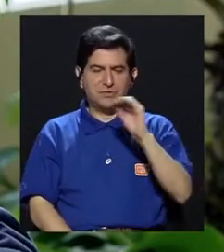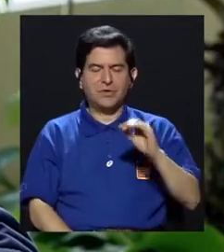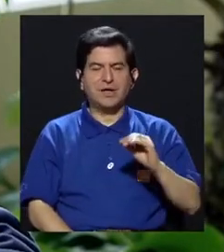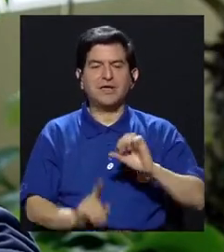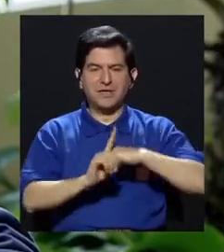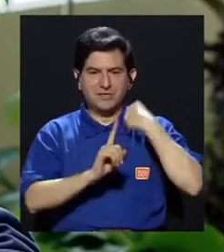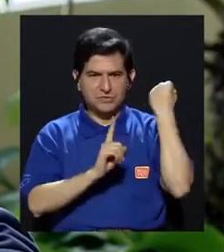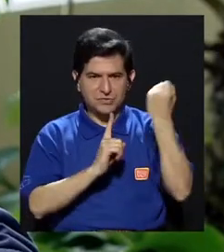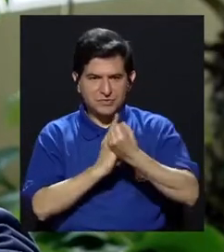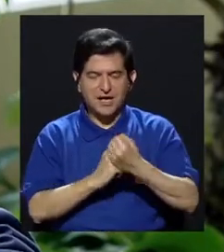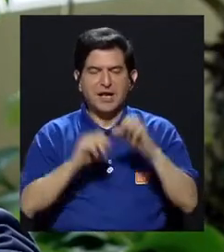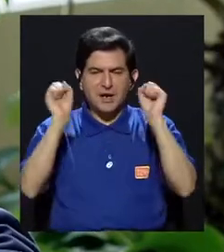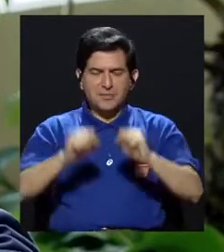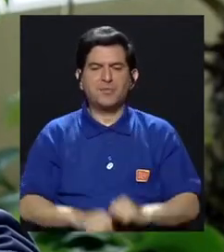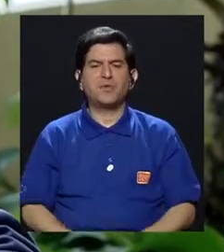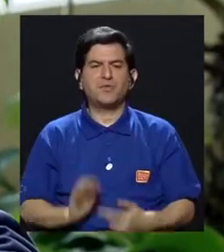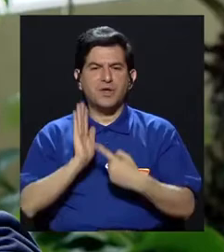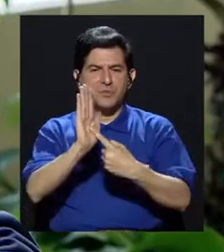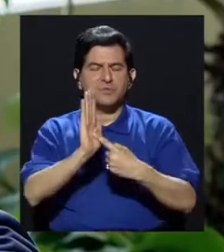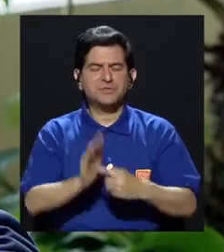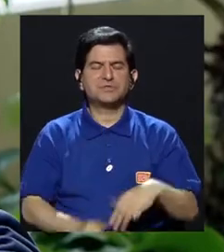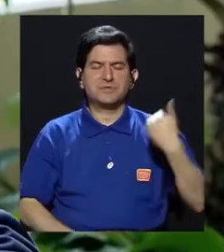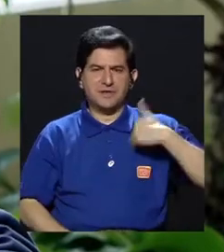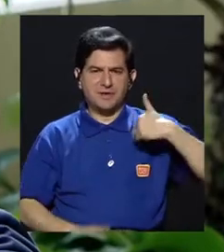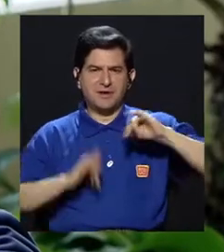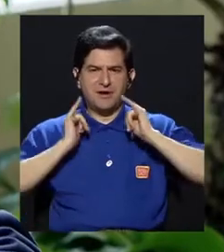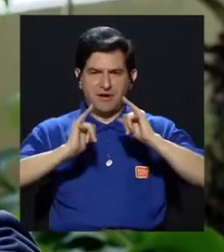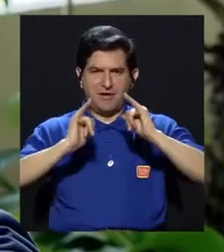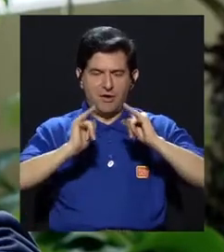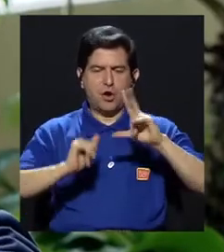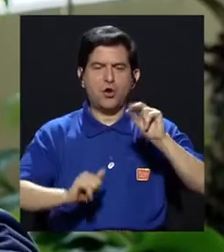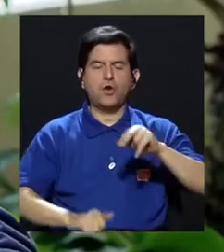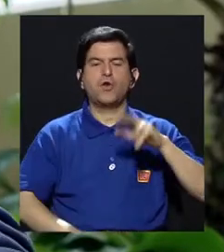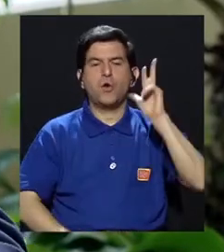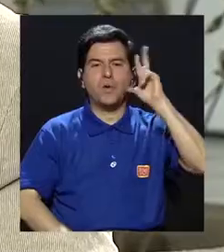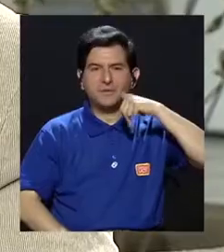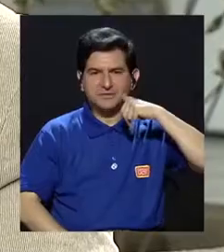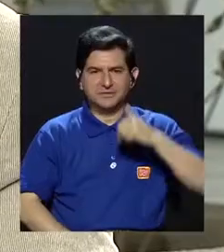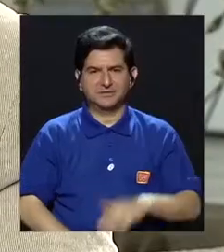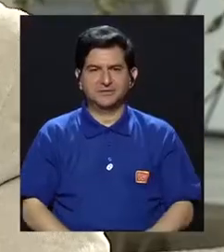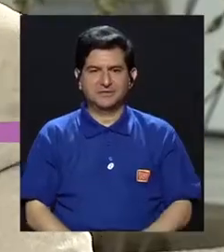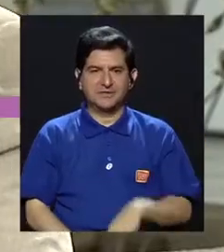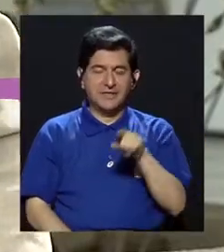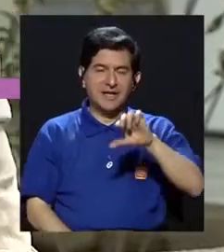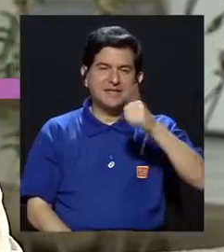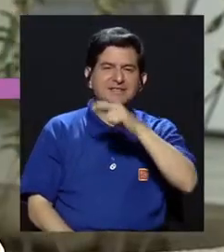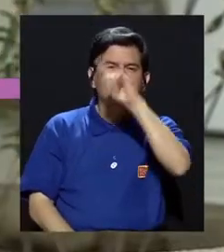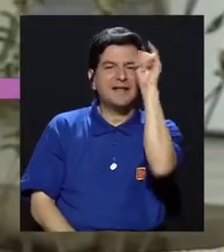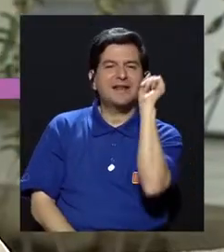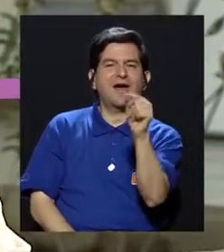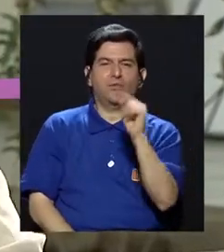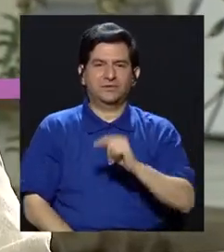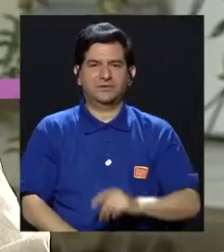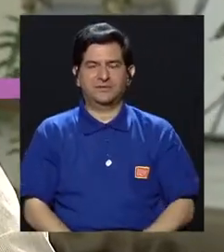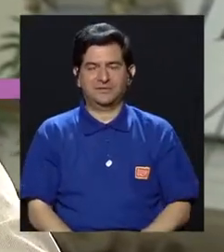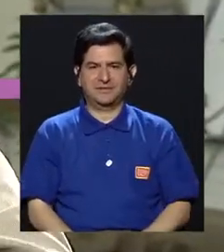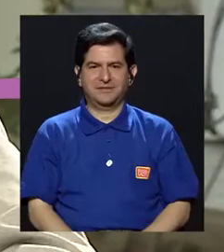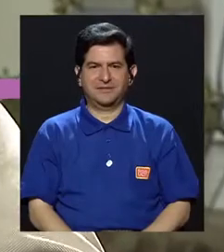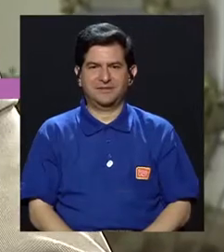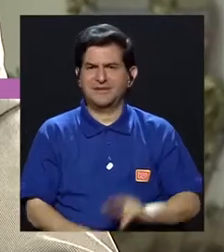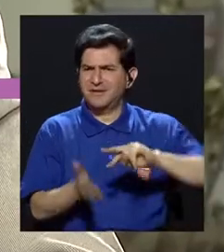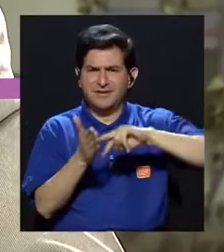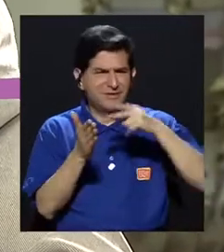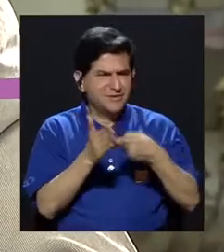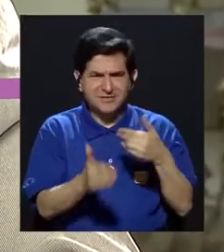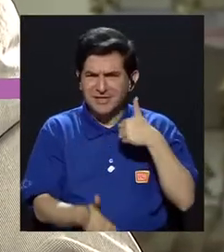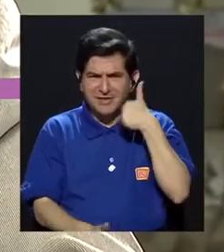que nos dicen que podemos ejercer masculinidades igualitarias, no machistas. Que esa era la otra pregunta. O sea, esto no debe